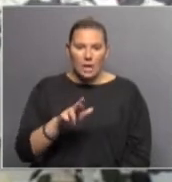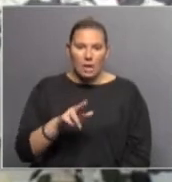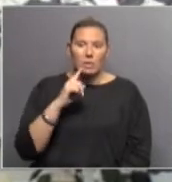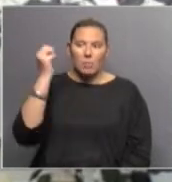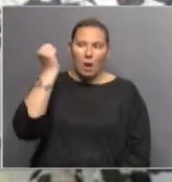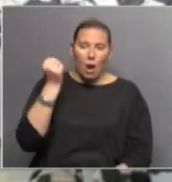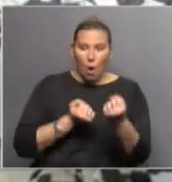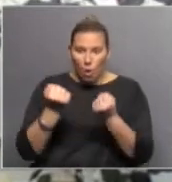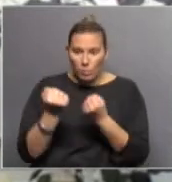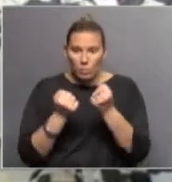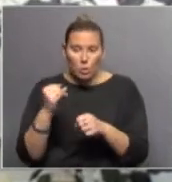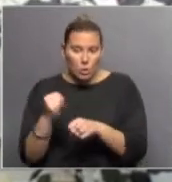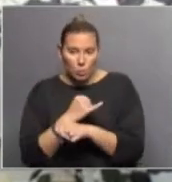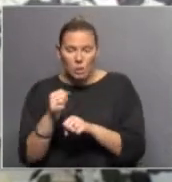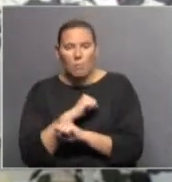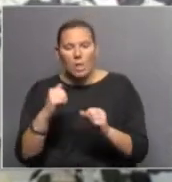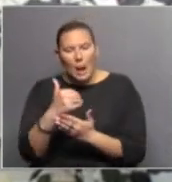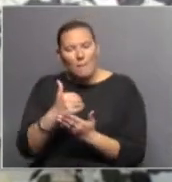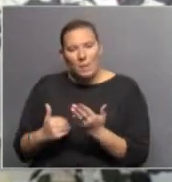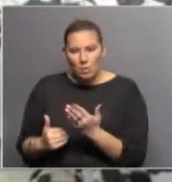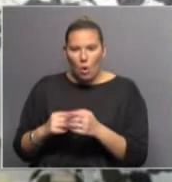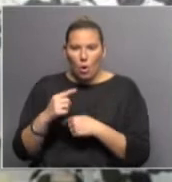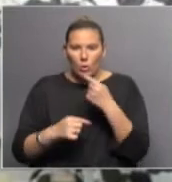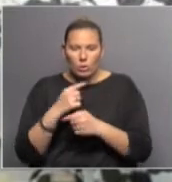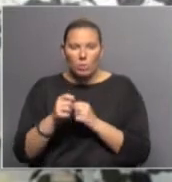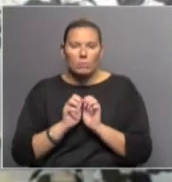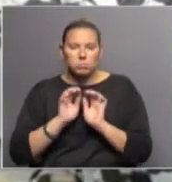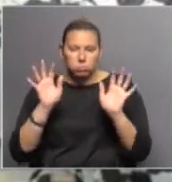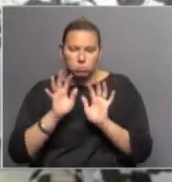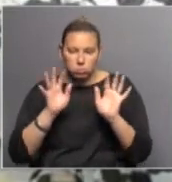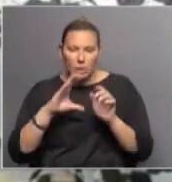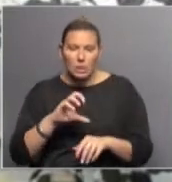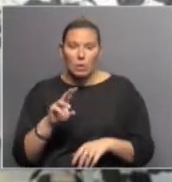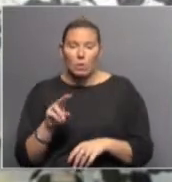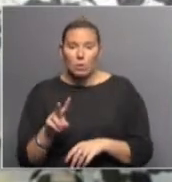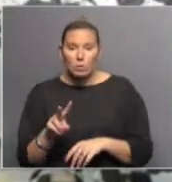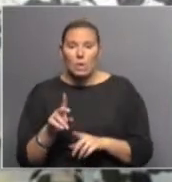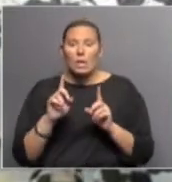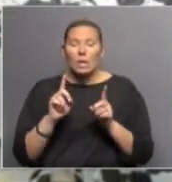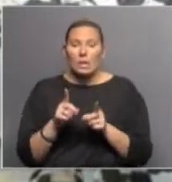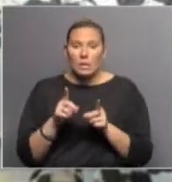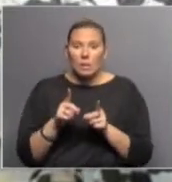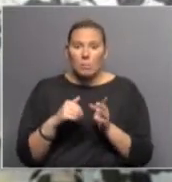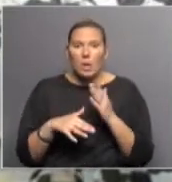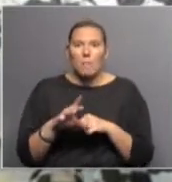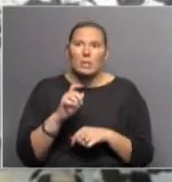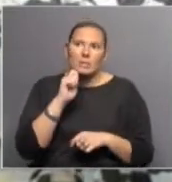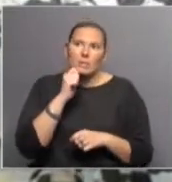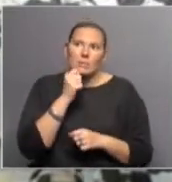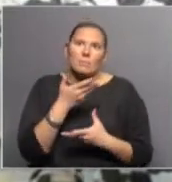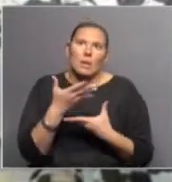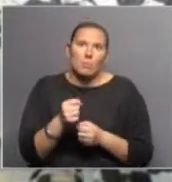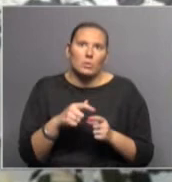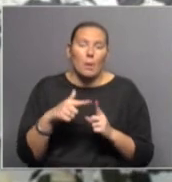y la industria para poder justamente seguir bajando nuestras emisiones de carbono y además produciendo de una forma más amigable. Y